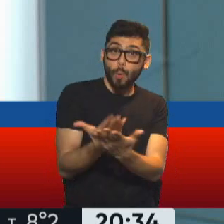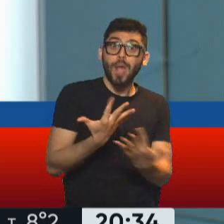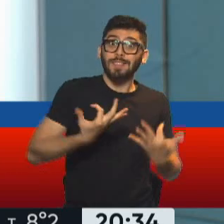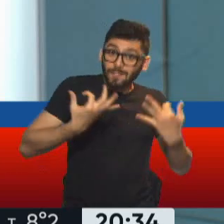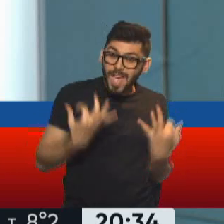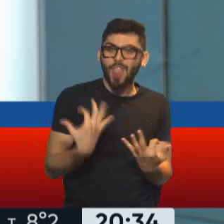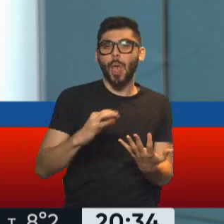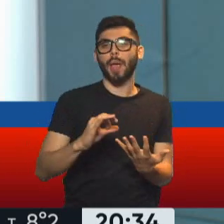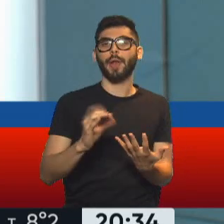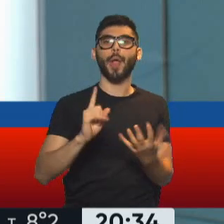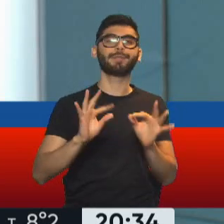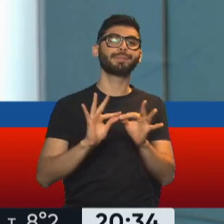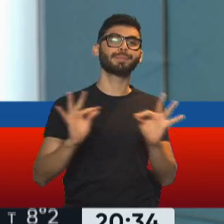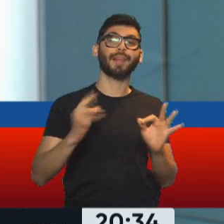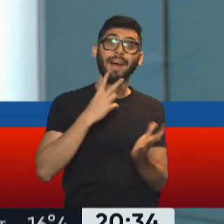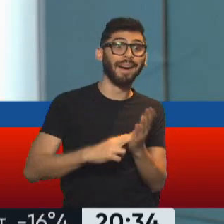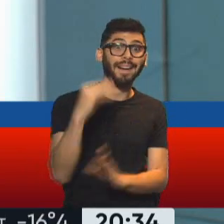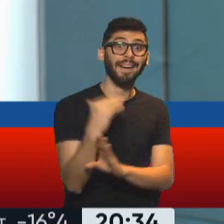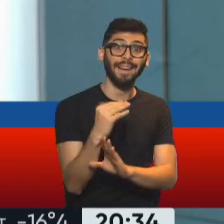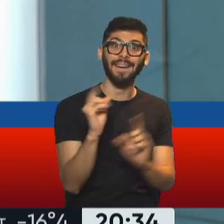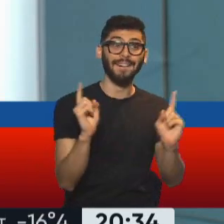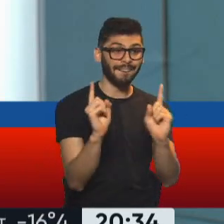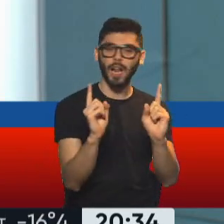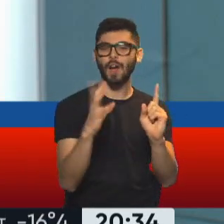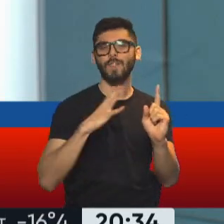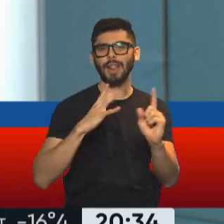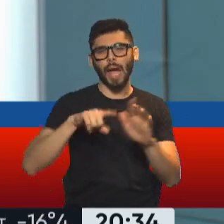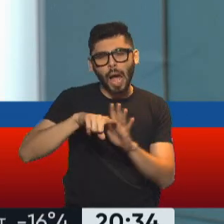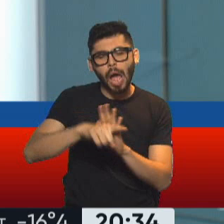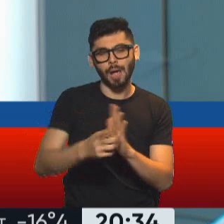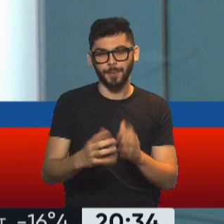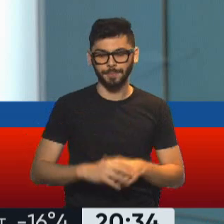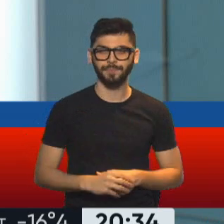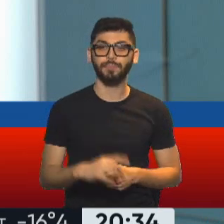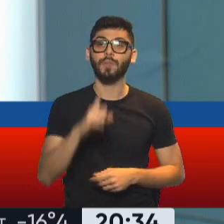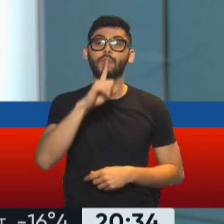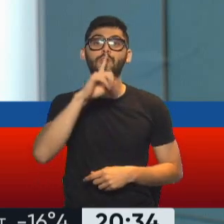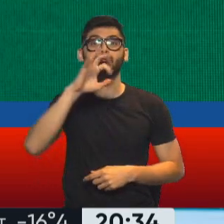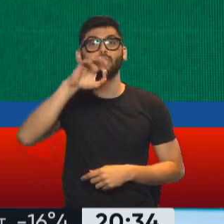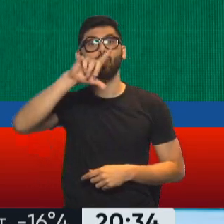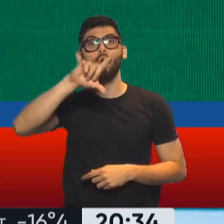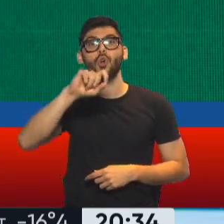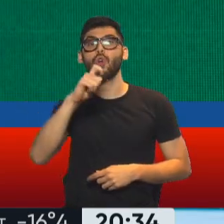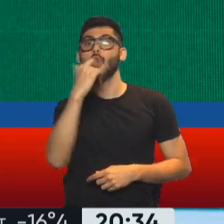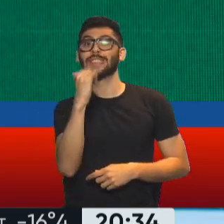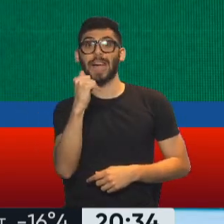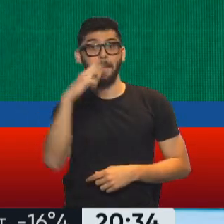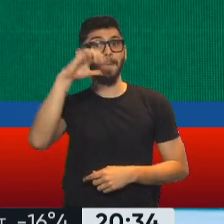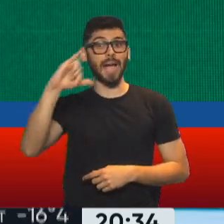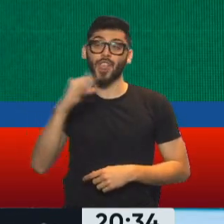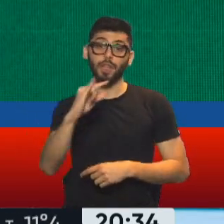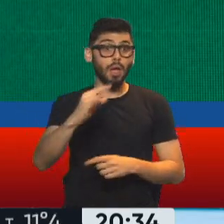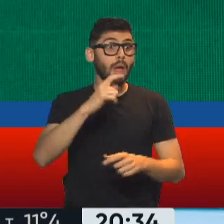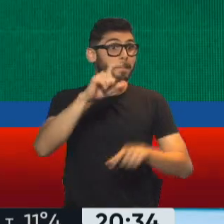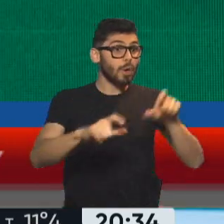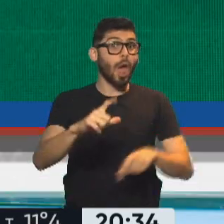hecha de bajemos los impuestos. Que tributen más los que más tienen. Eso es lo que dijo Tolosa Paz, que encendió el debate. Pero vamos a sumar a